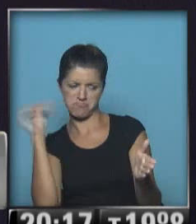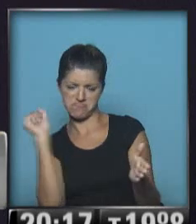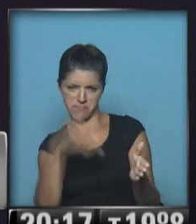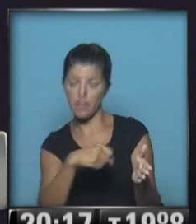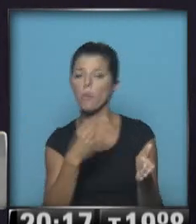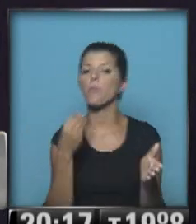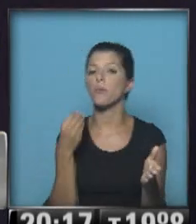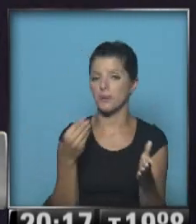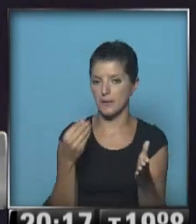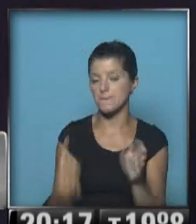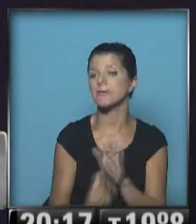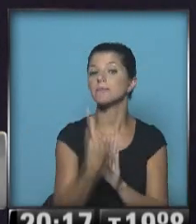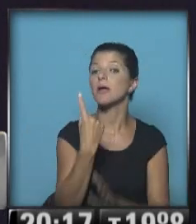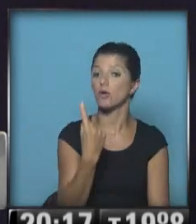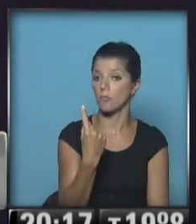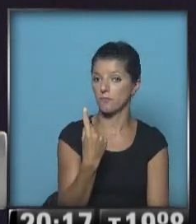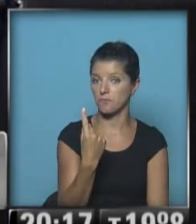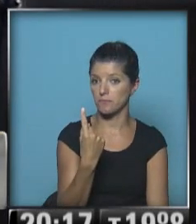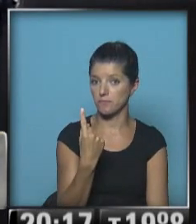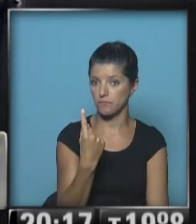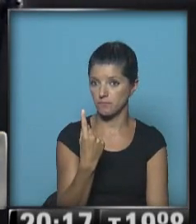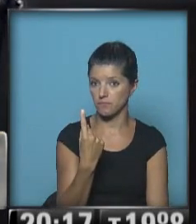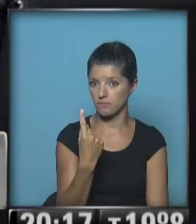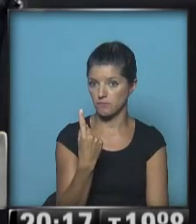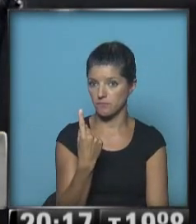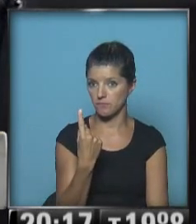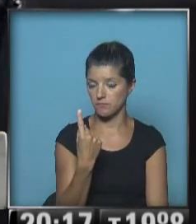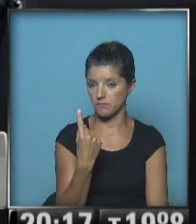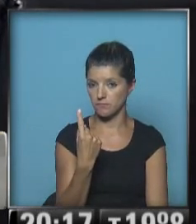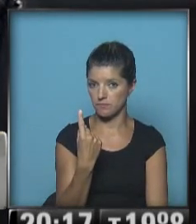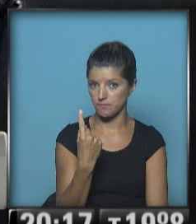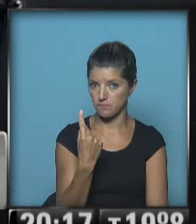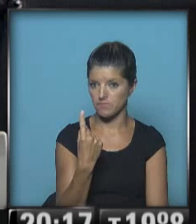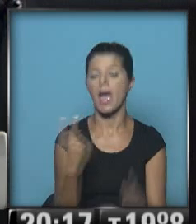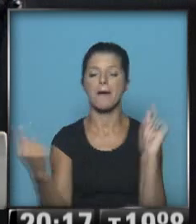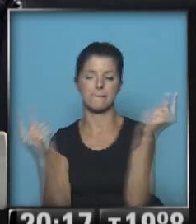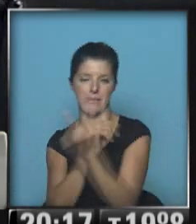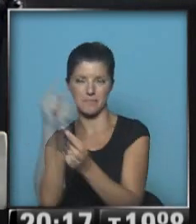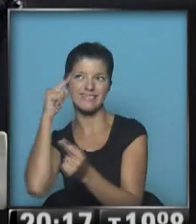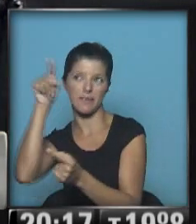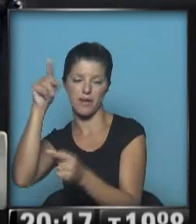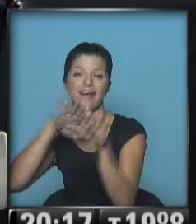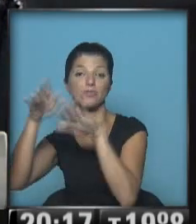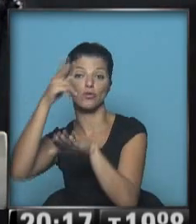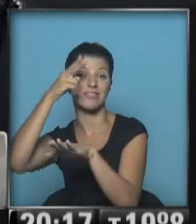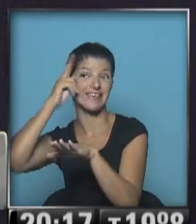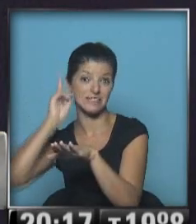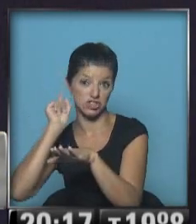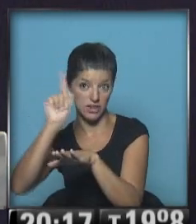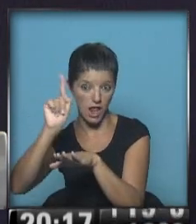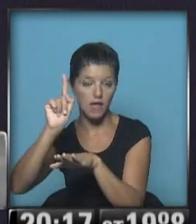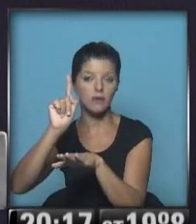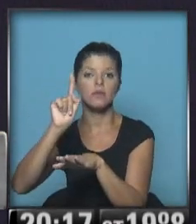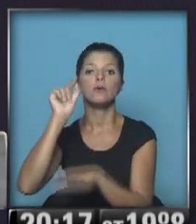debió principalmente a que al revés que lo que había sucedido en Chile